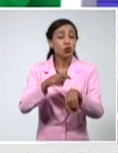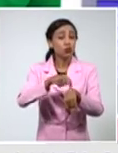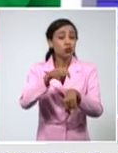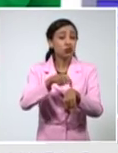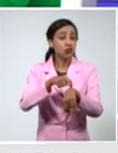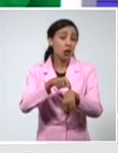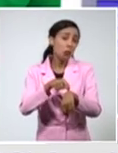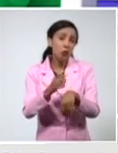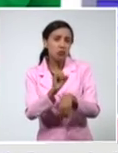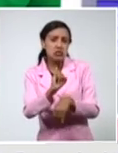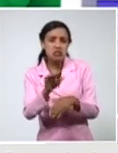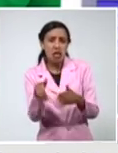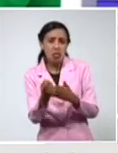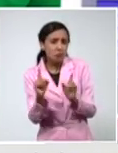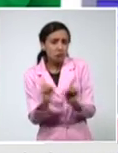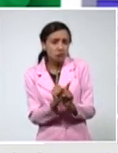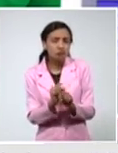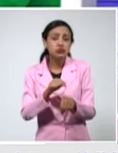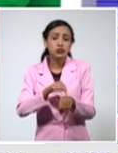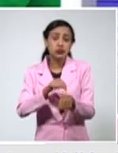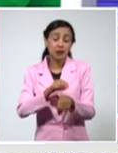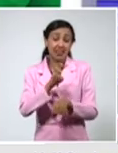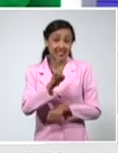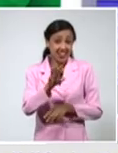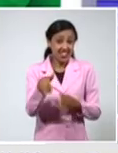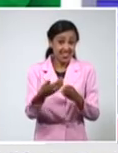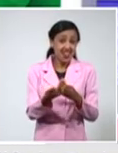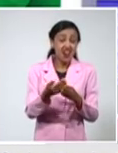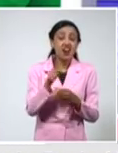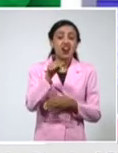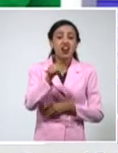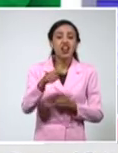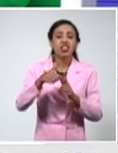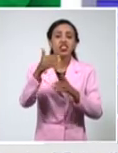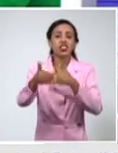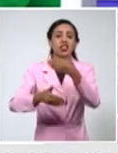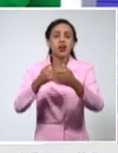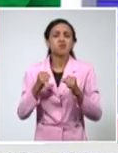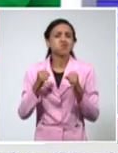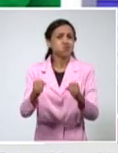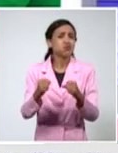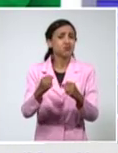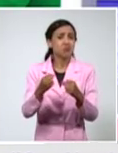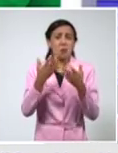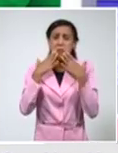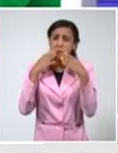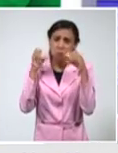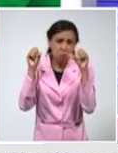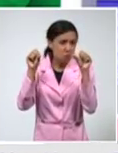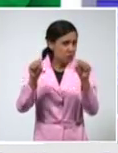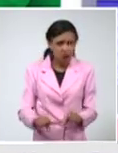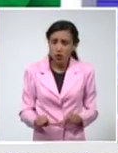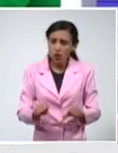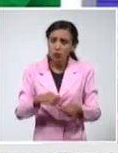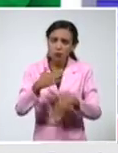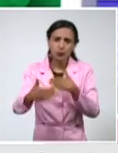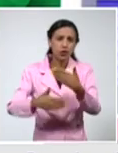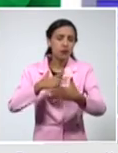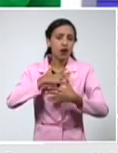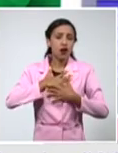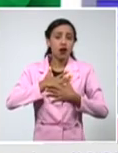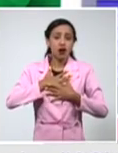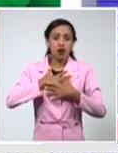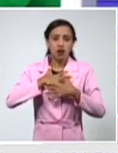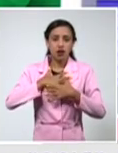días, 3 de ellos en terapia intensiva, empeoró el cuadro respiratorio, hizo un fallo renal